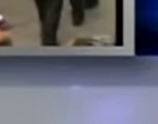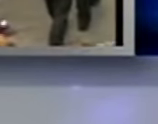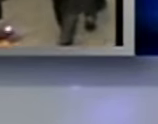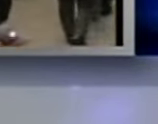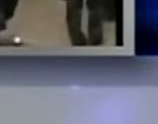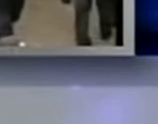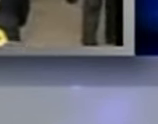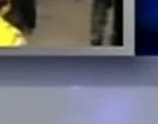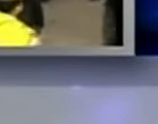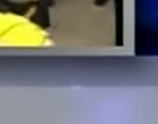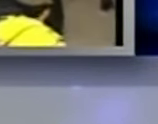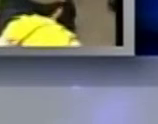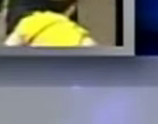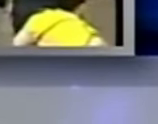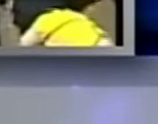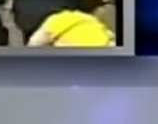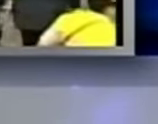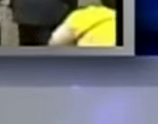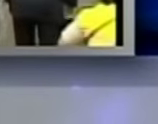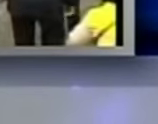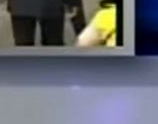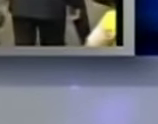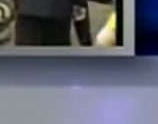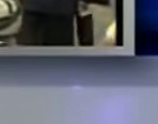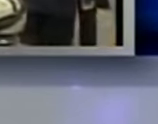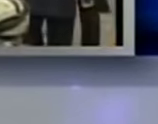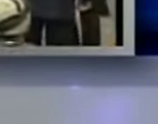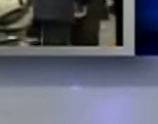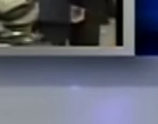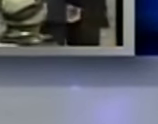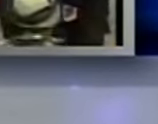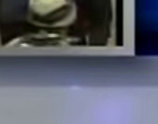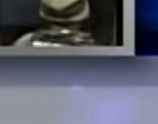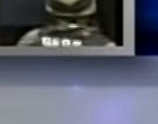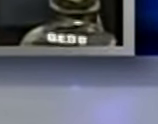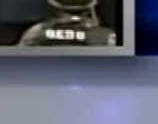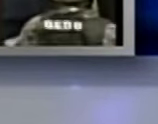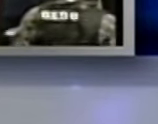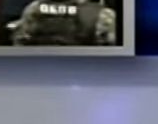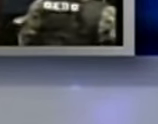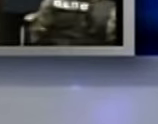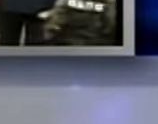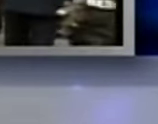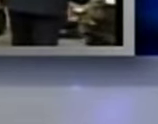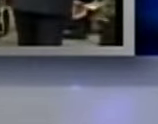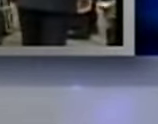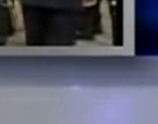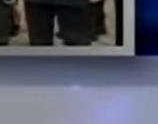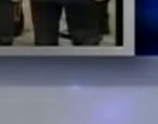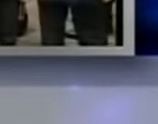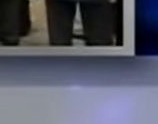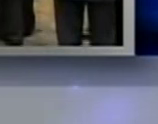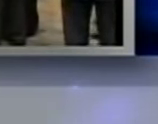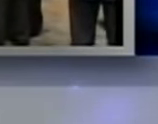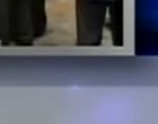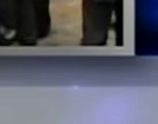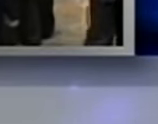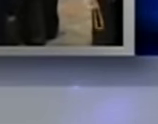siguientes minutos llevaremos hasta sus pantallas todos los detalles. María Fernanda, vemos que la mandataria brasileña está arribando,